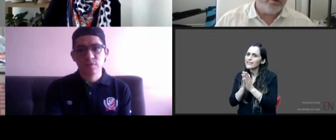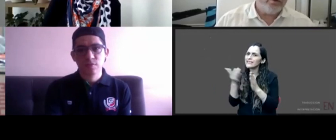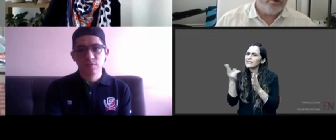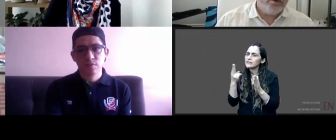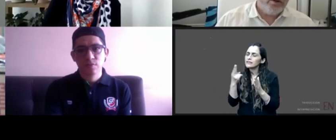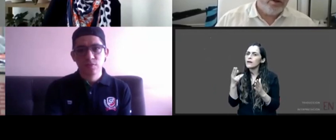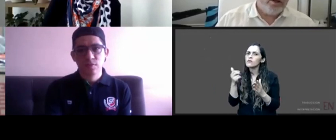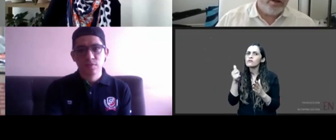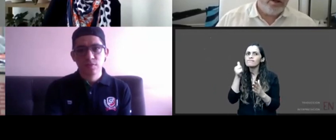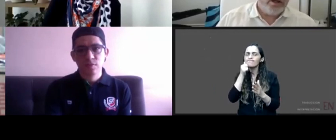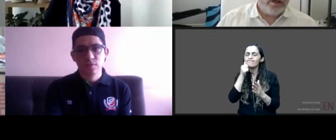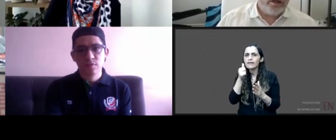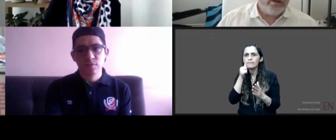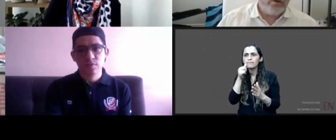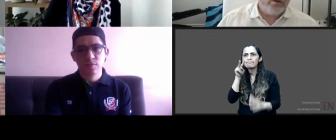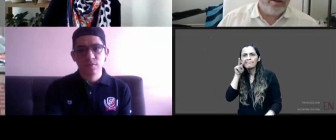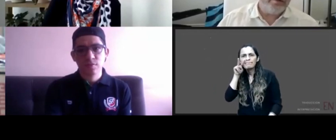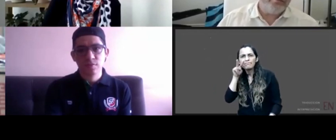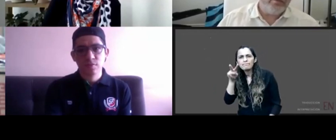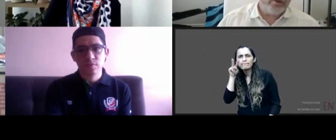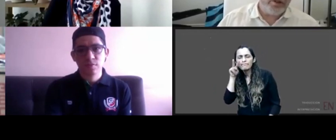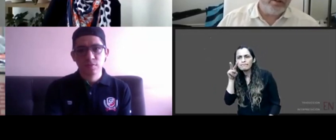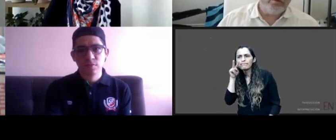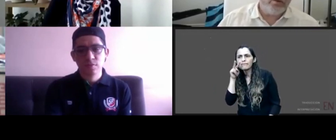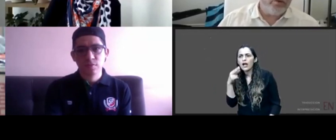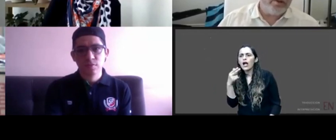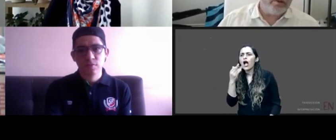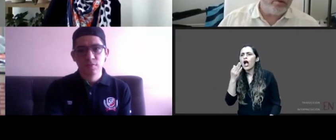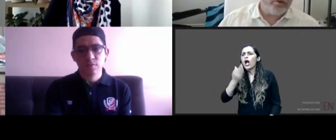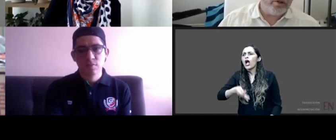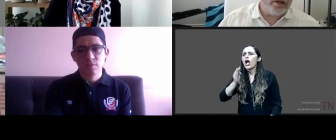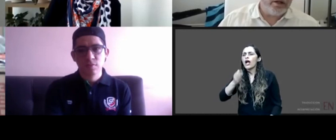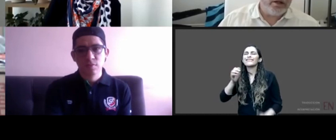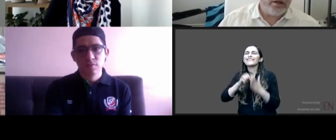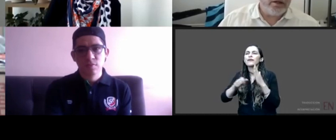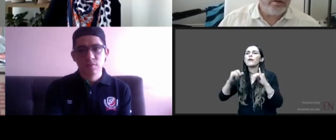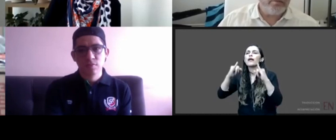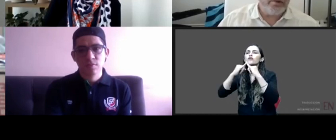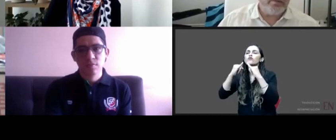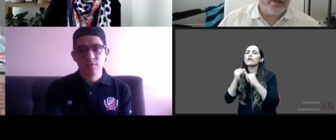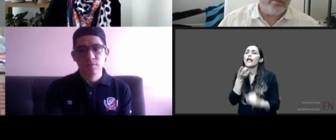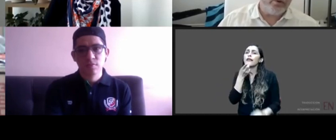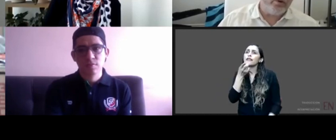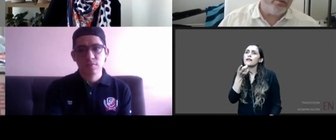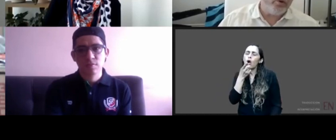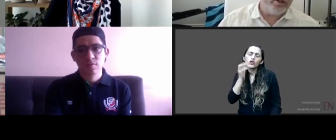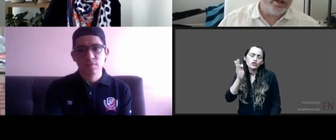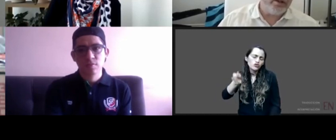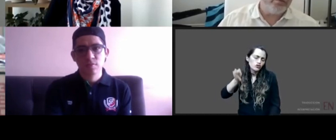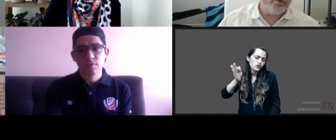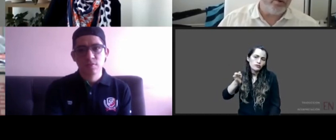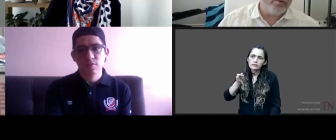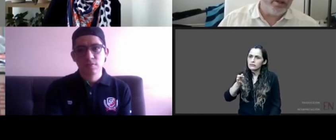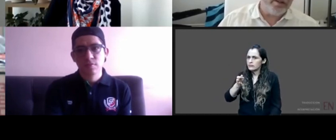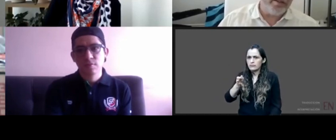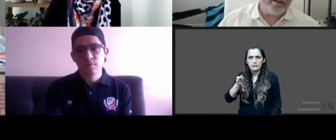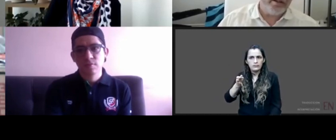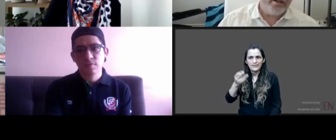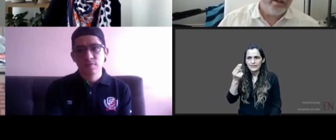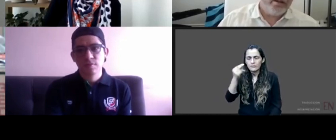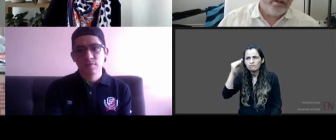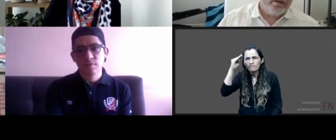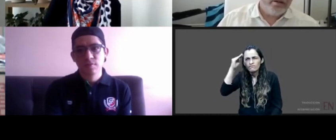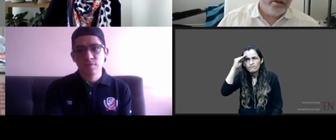crítico. Que no aceptemos el discurso institucional simplemente por comodidad o por